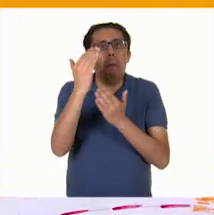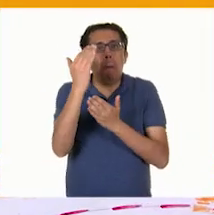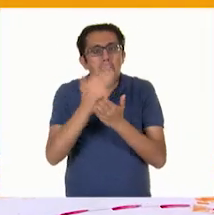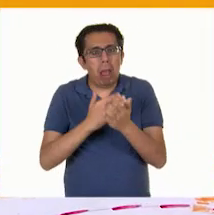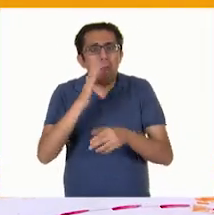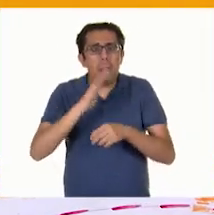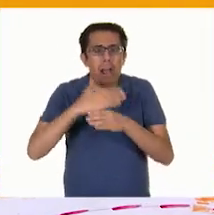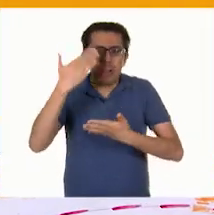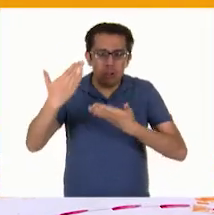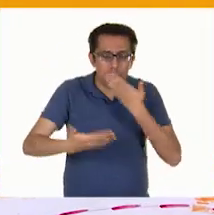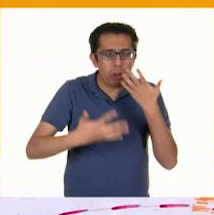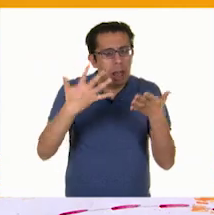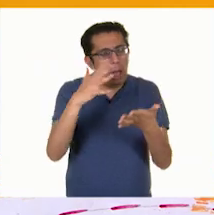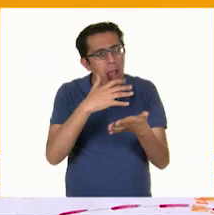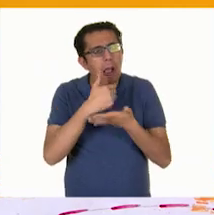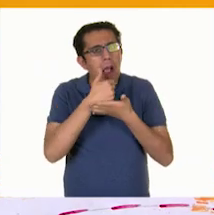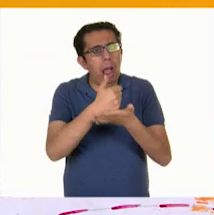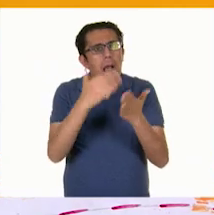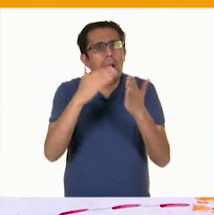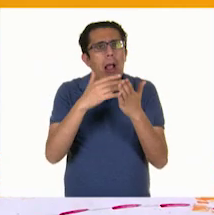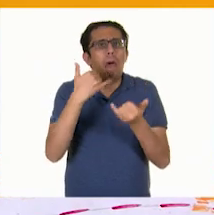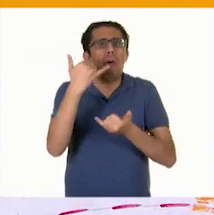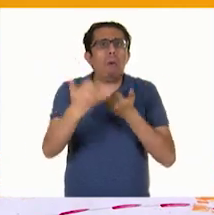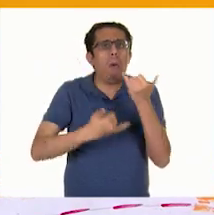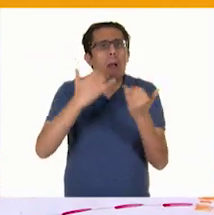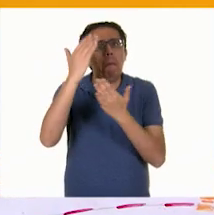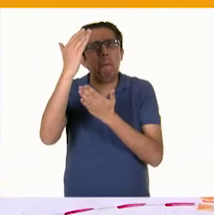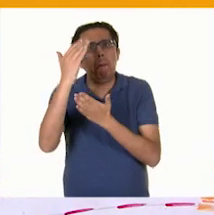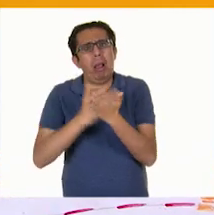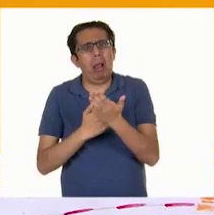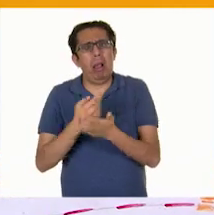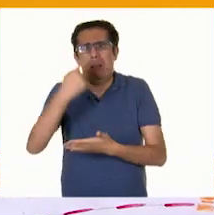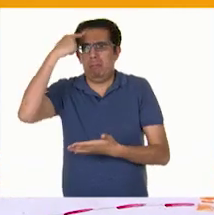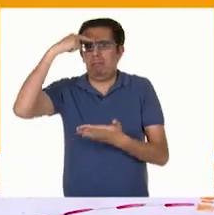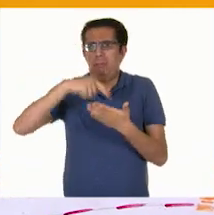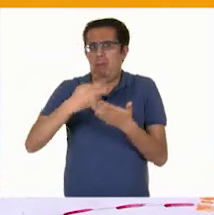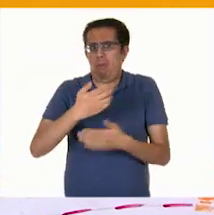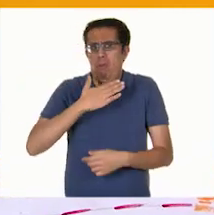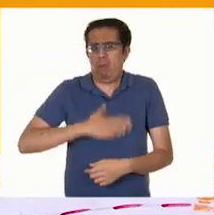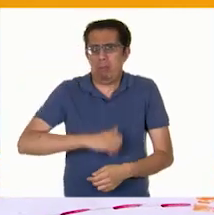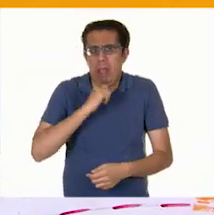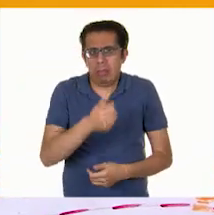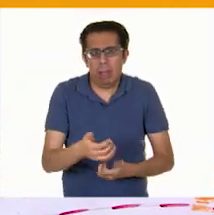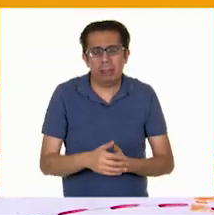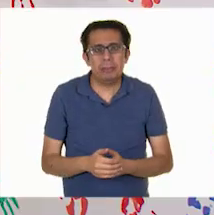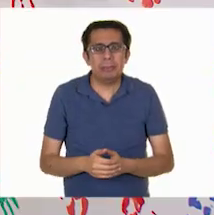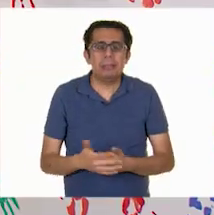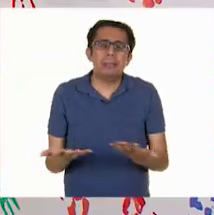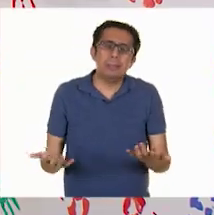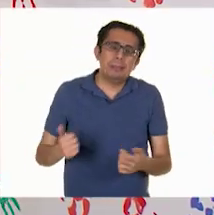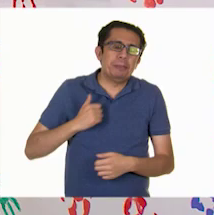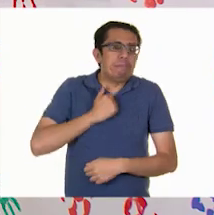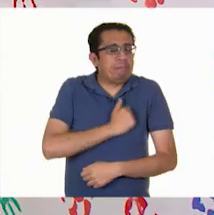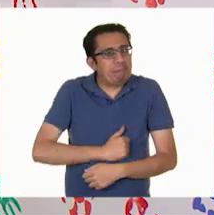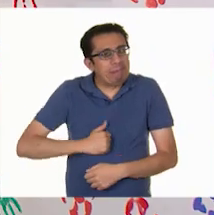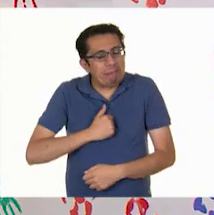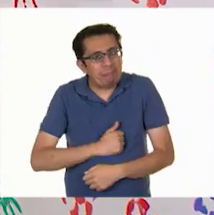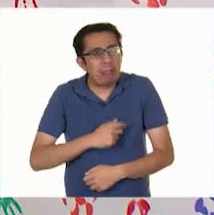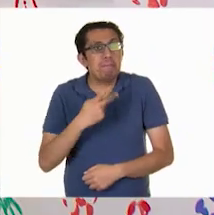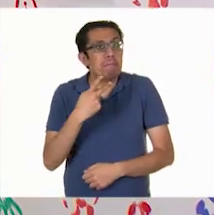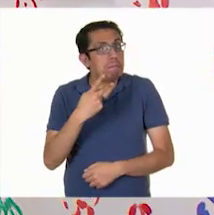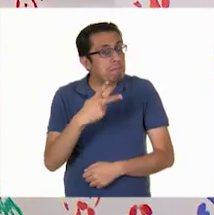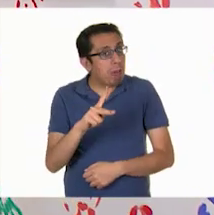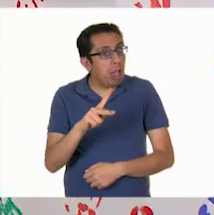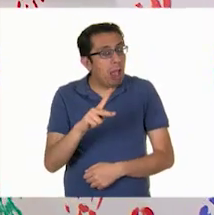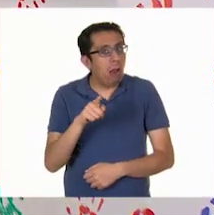leyendo o ayudando en las labores de la casa que jugando y pues no se me hace justo. Ay, Gloria, lo siento mucho. Pero bueno,